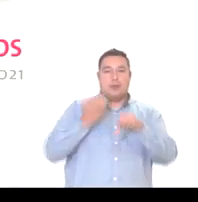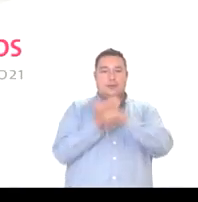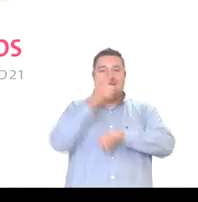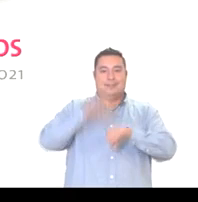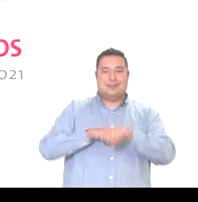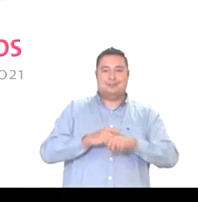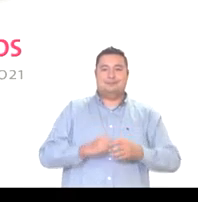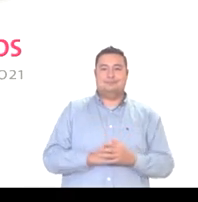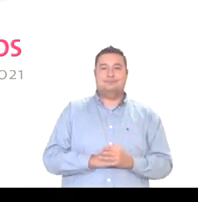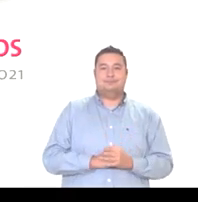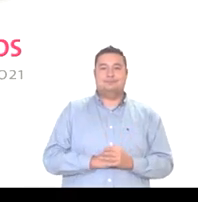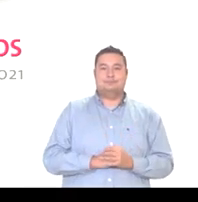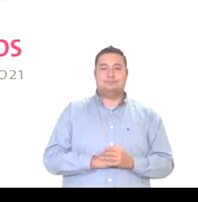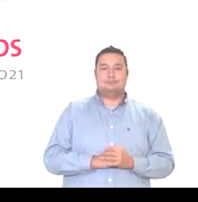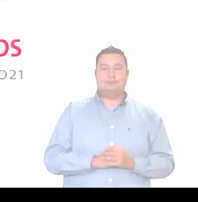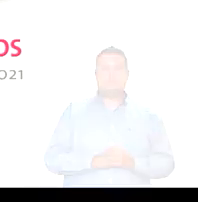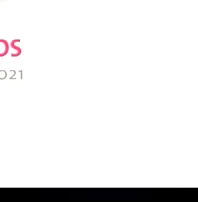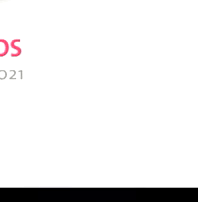del Estado.